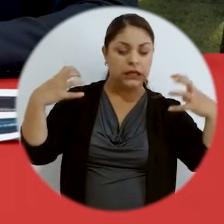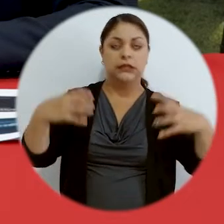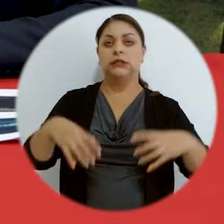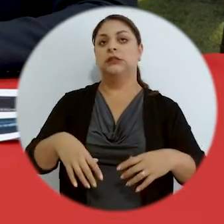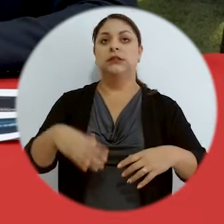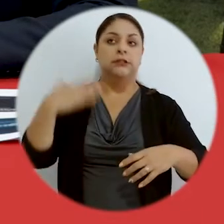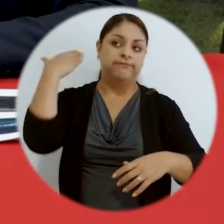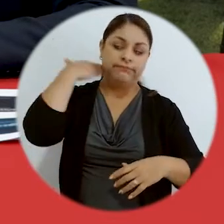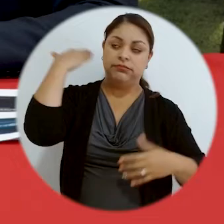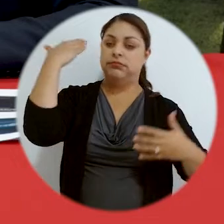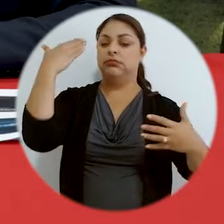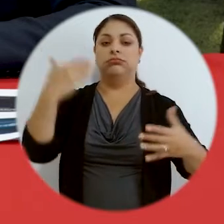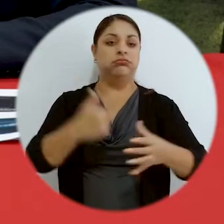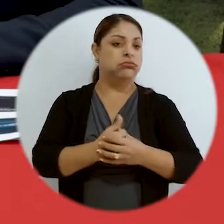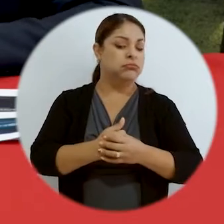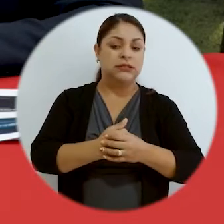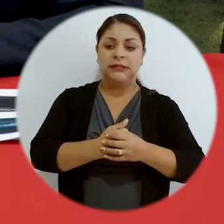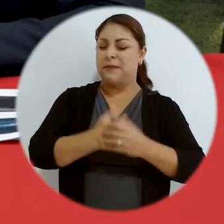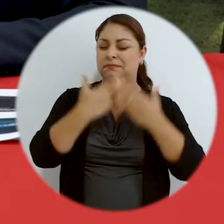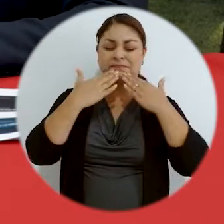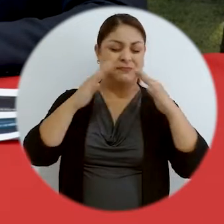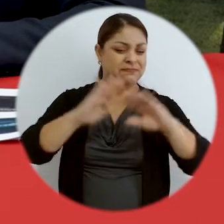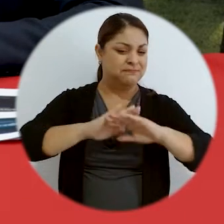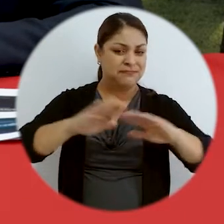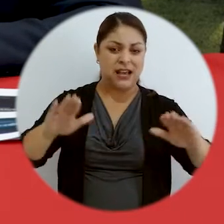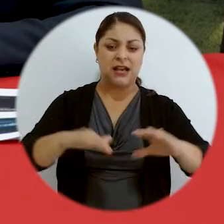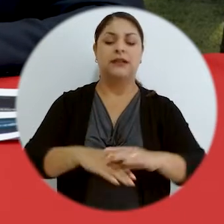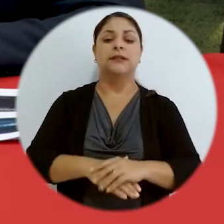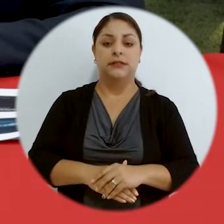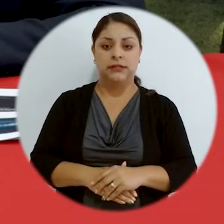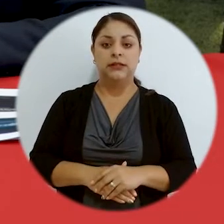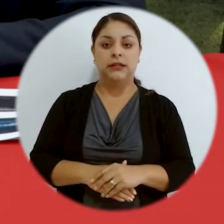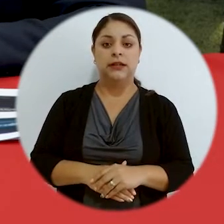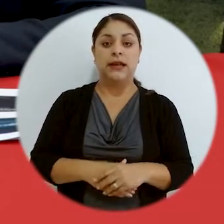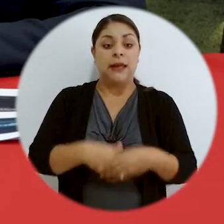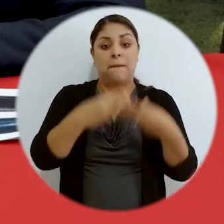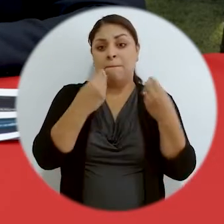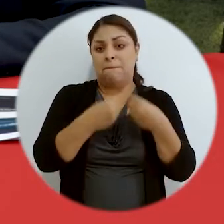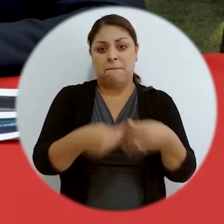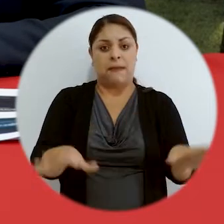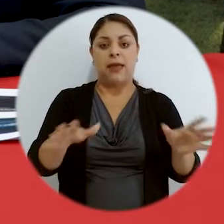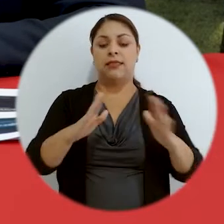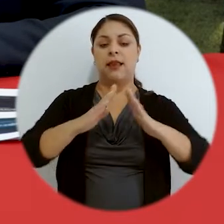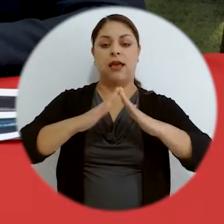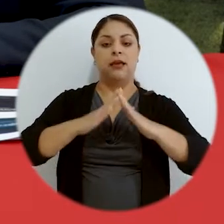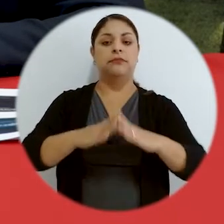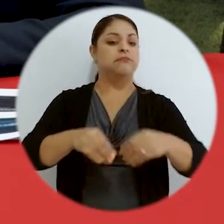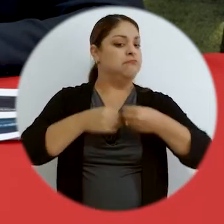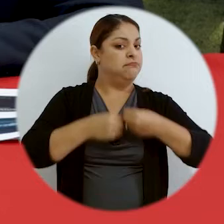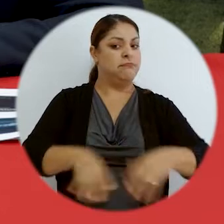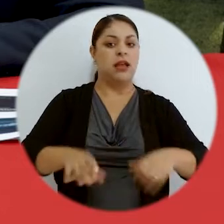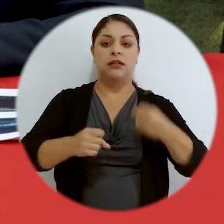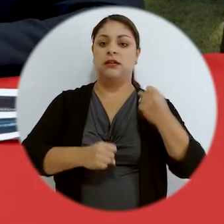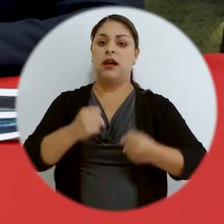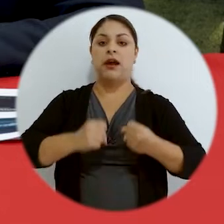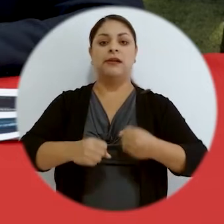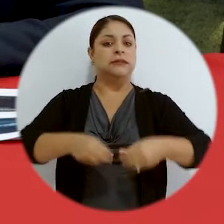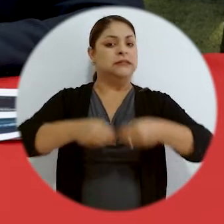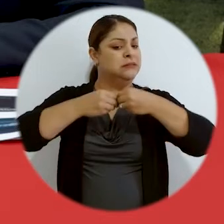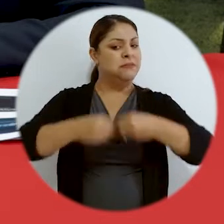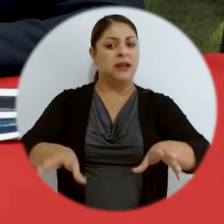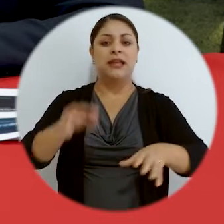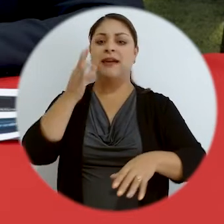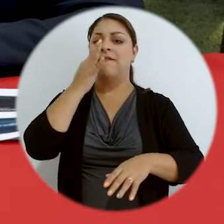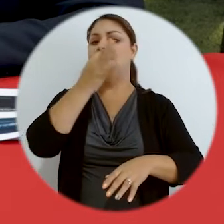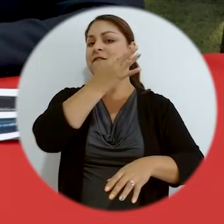cae presa de... Y ustedes lo identifican en el situación, ¿verdad? Y pierden todo. Pierden su casa, pierden su carro,